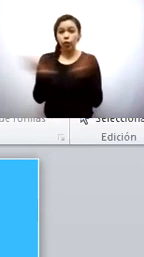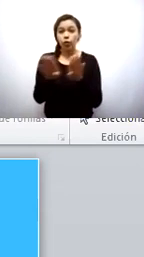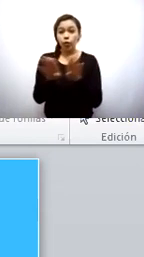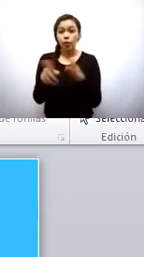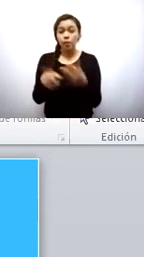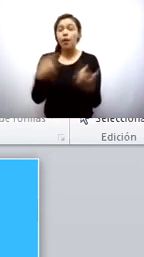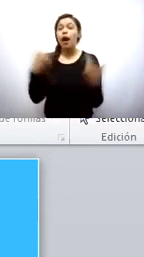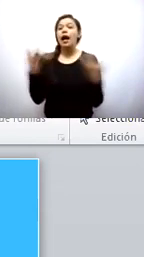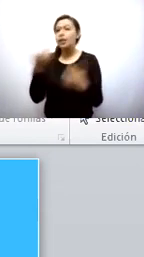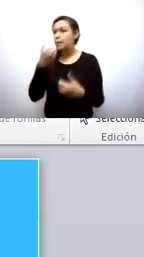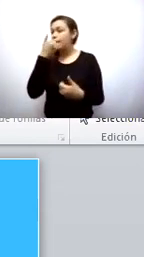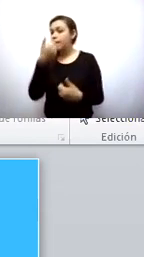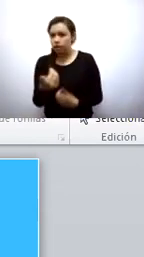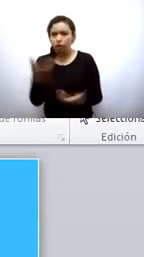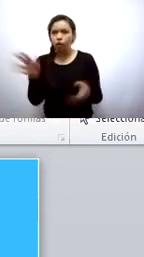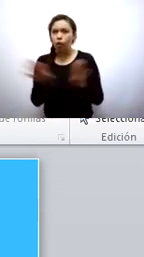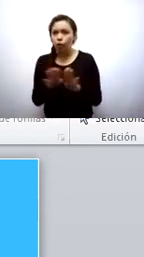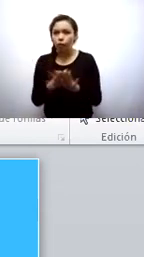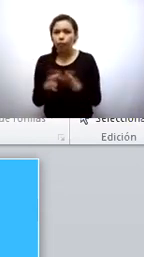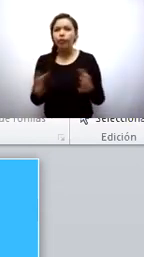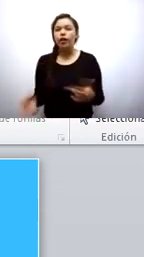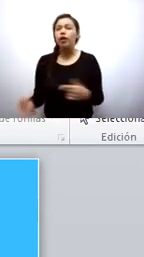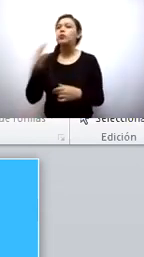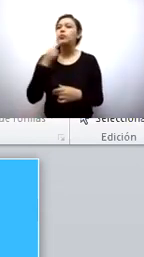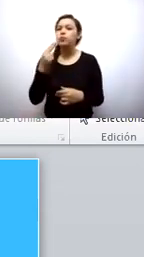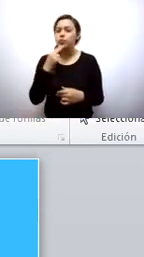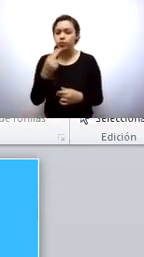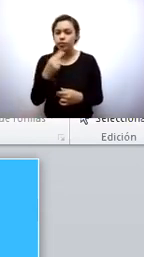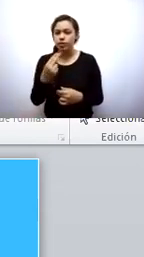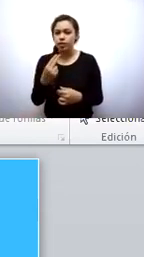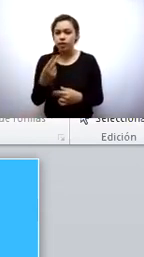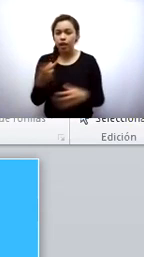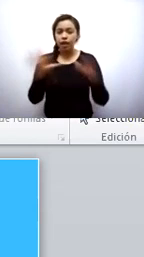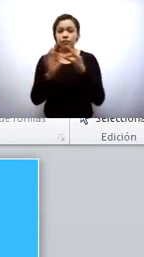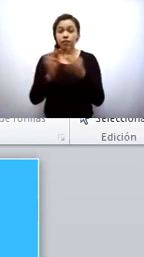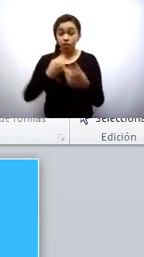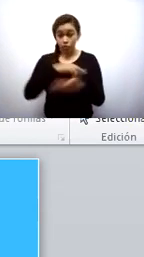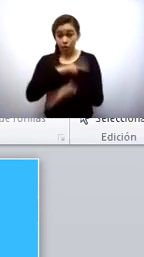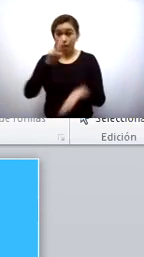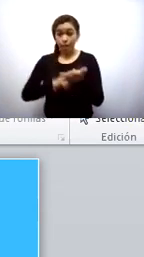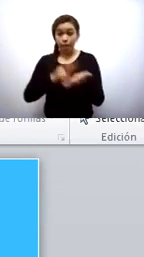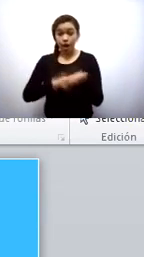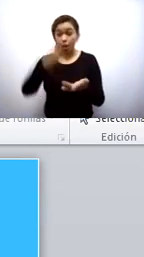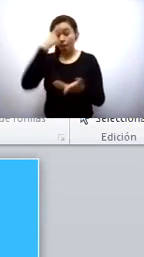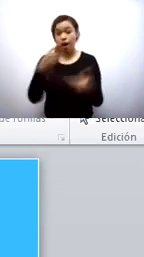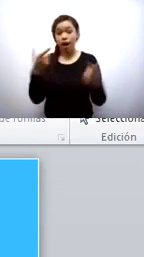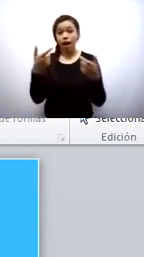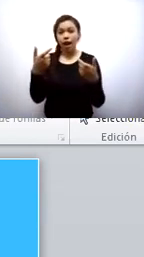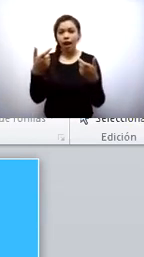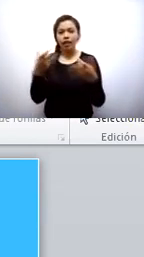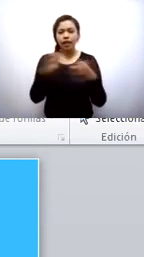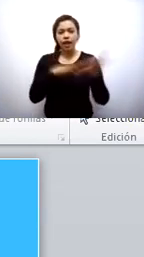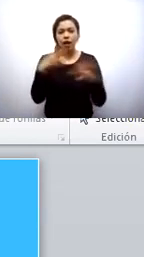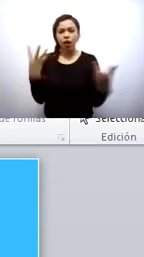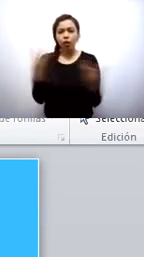mejor manera, hacer uso, hacer hincapié y hacernos valer del trabajo colaborativo, que el alumno se